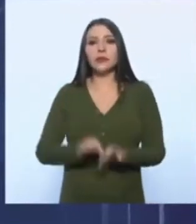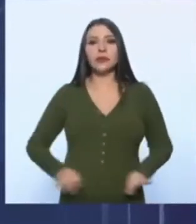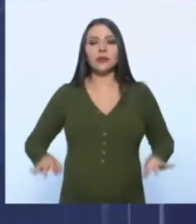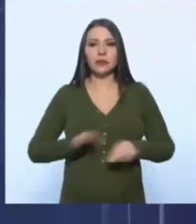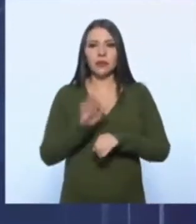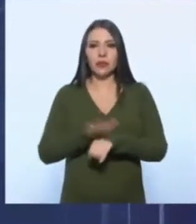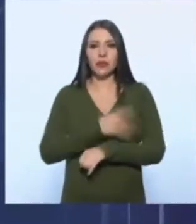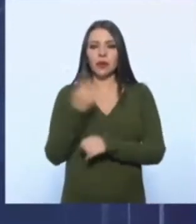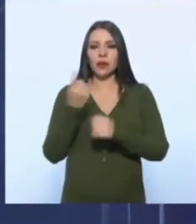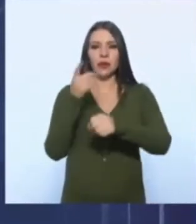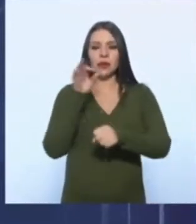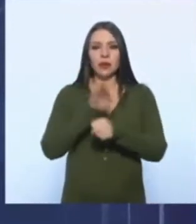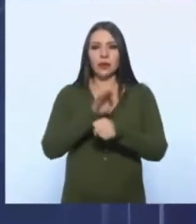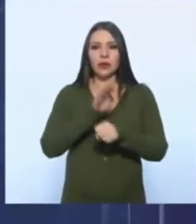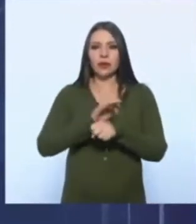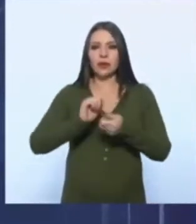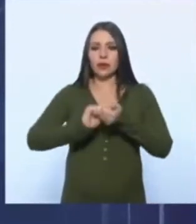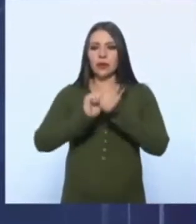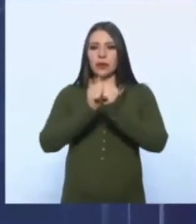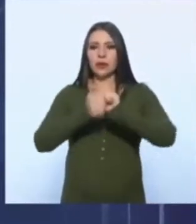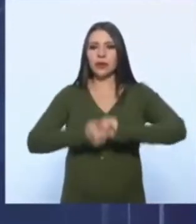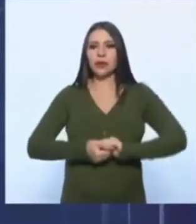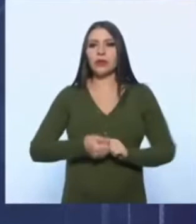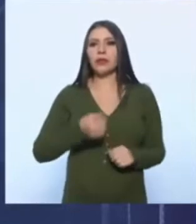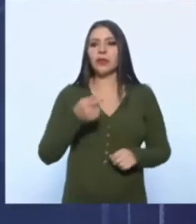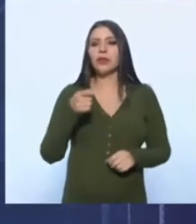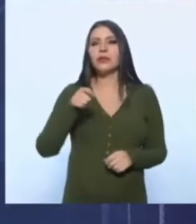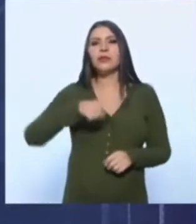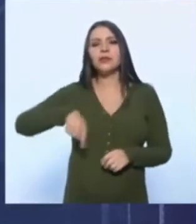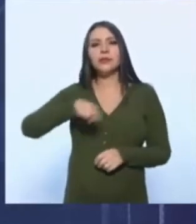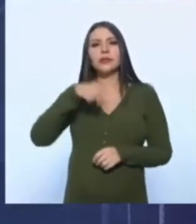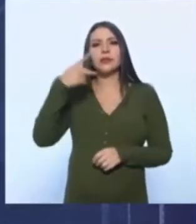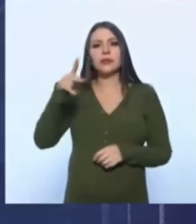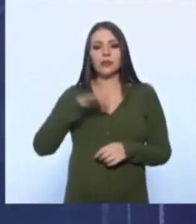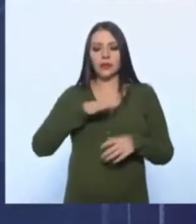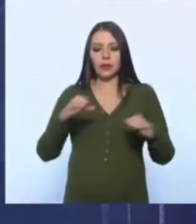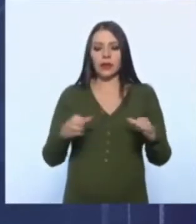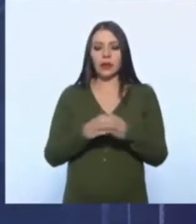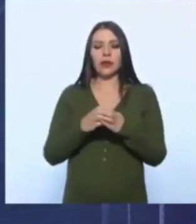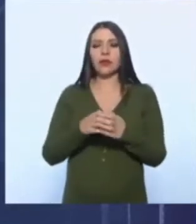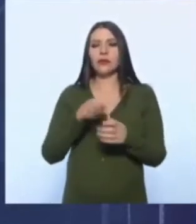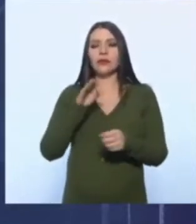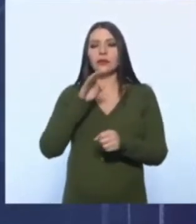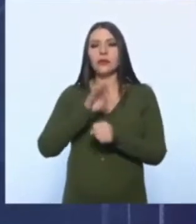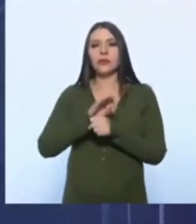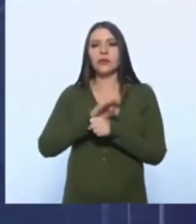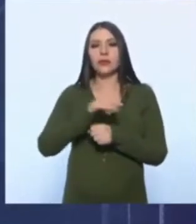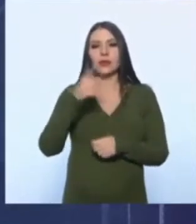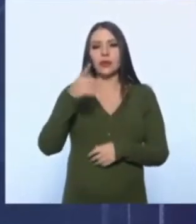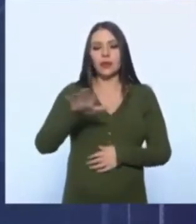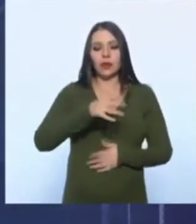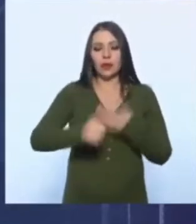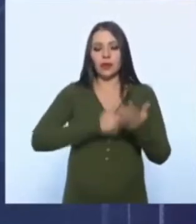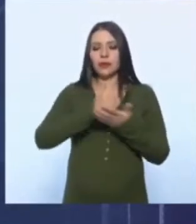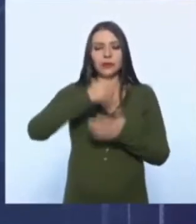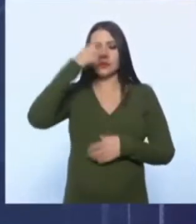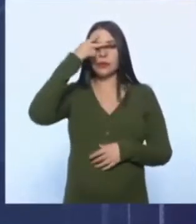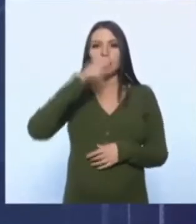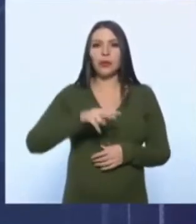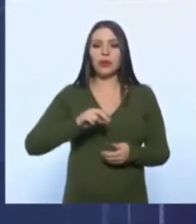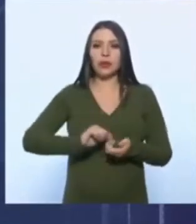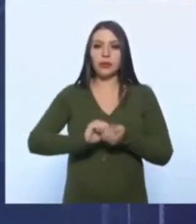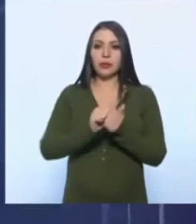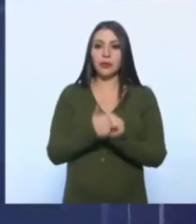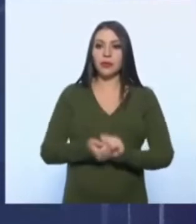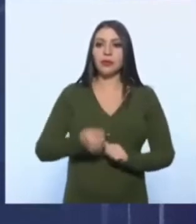la Defensoría Pública en la Ciudad de México? ¿Qué se busca brindar? Pues simplemente apoyo a todas las personas que no tienen recursos económicos